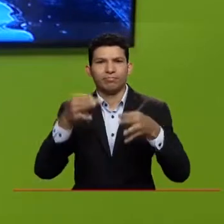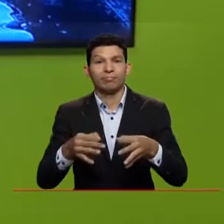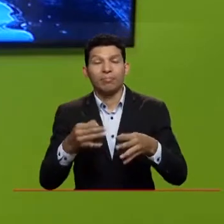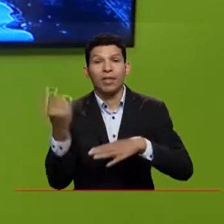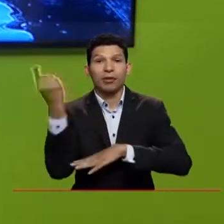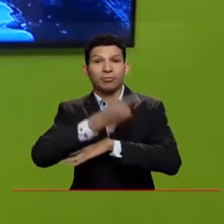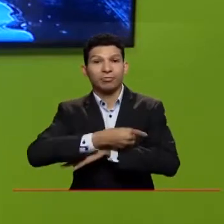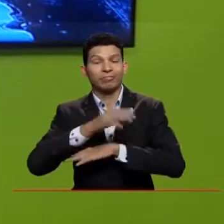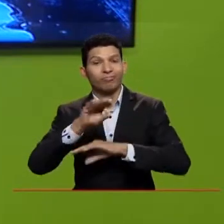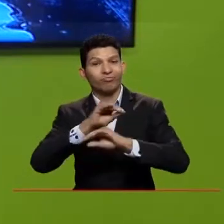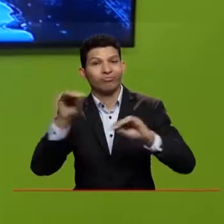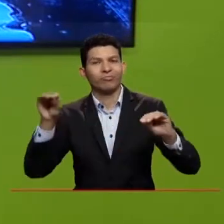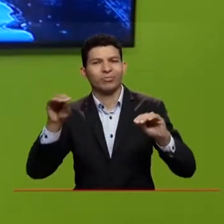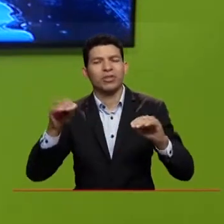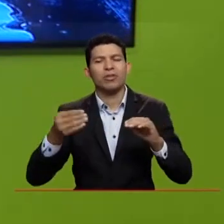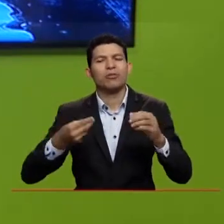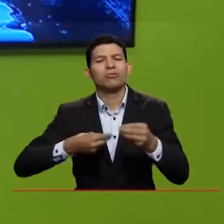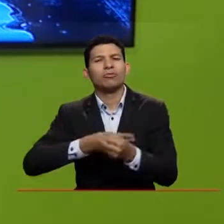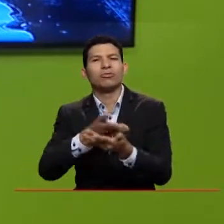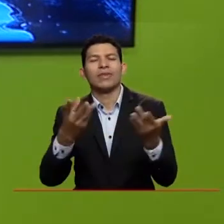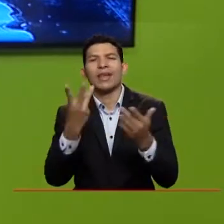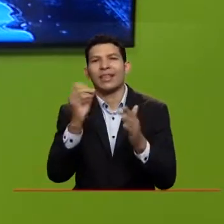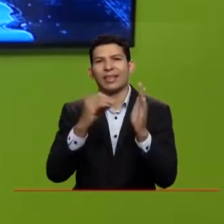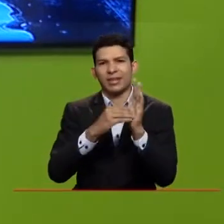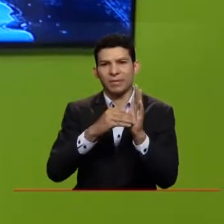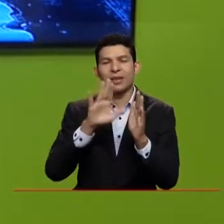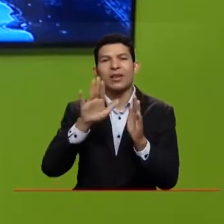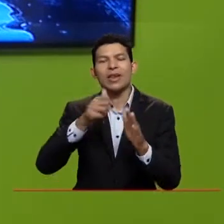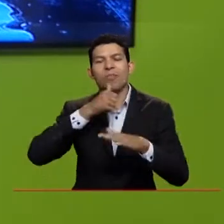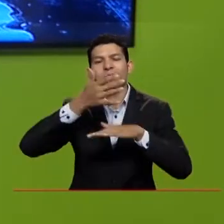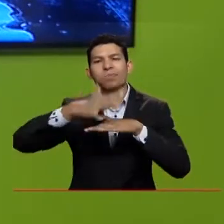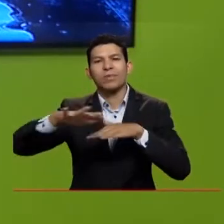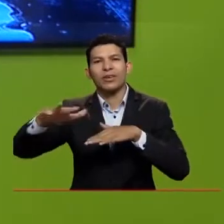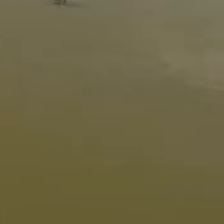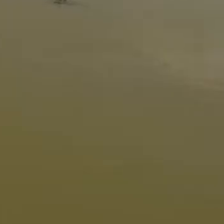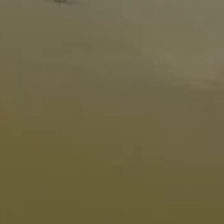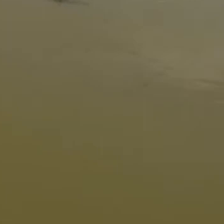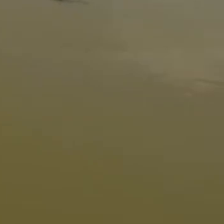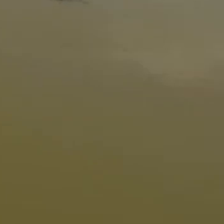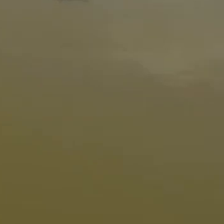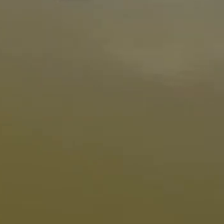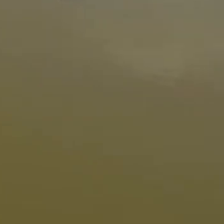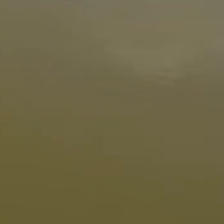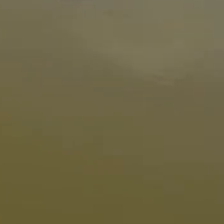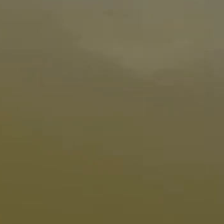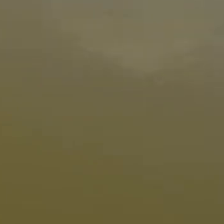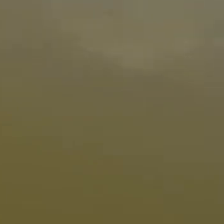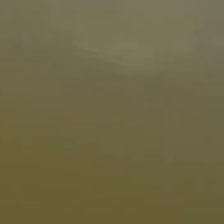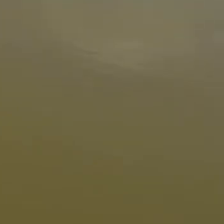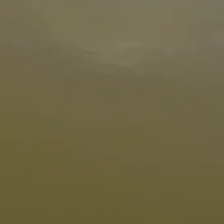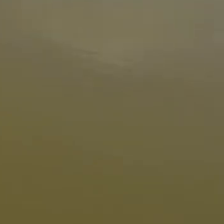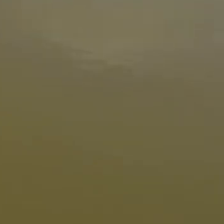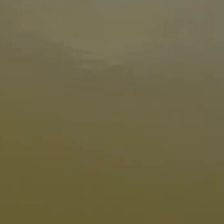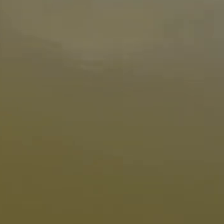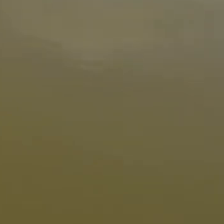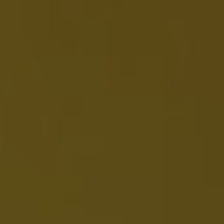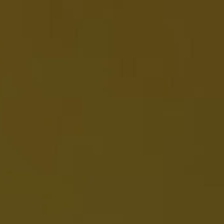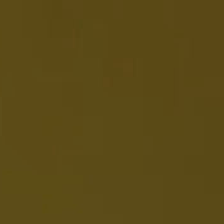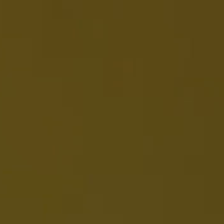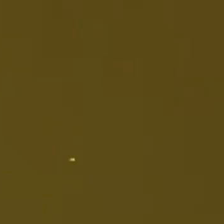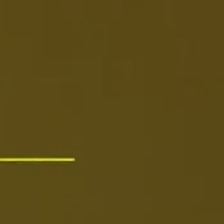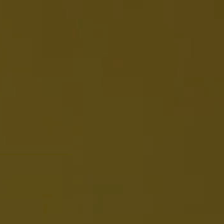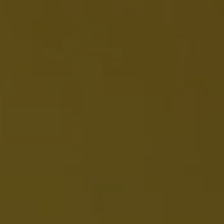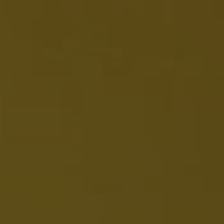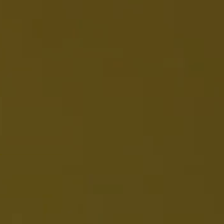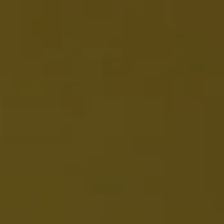una jornada en la que se sembraron 30.000 peces en la laguna de Sonso y el lago Calima. La laguna de Sonso es cada vez más grande en su espejo de agua.